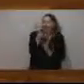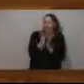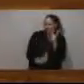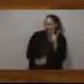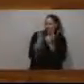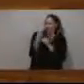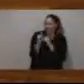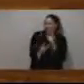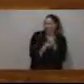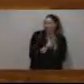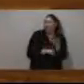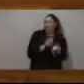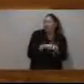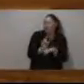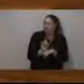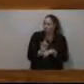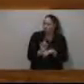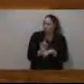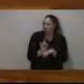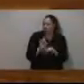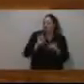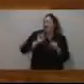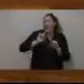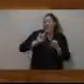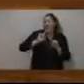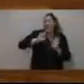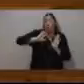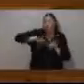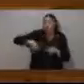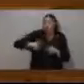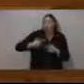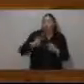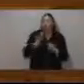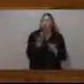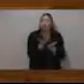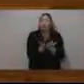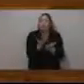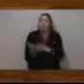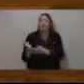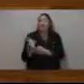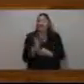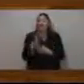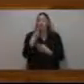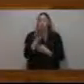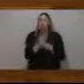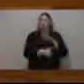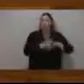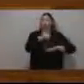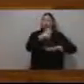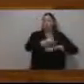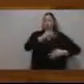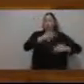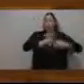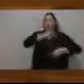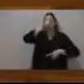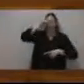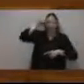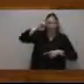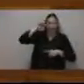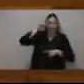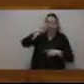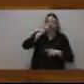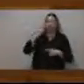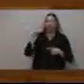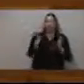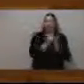una ilegalidad. Y se encierra el círculo, señor consejero, con dos sentencias. La sentencia del Tribunal Superior de Justicia de Madrid del año 2013 y luego